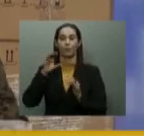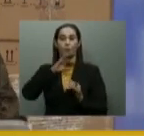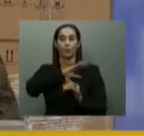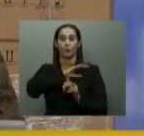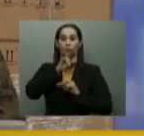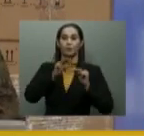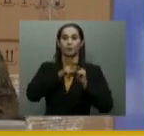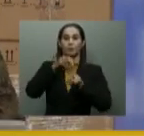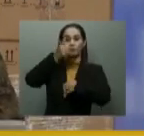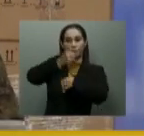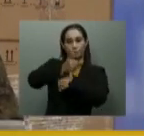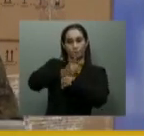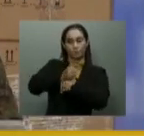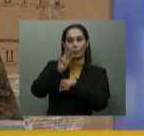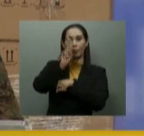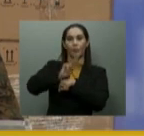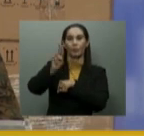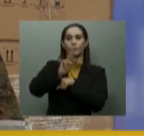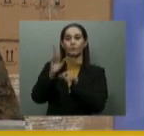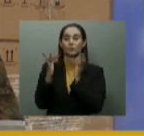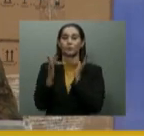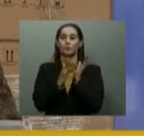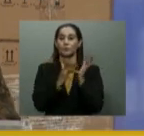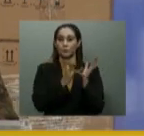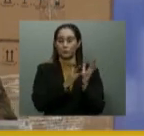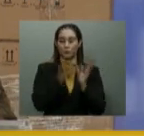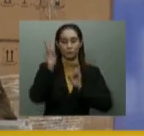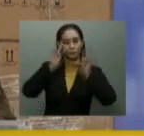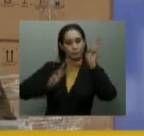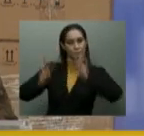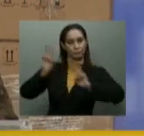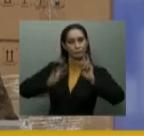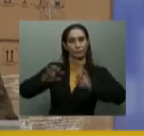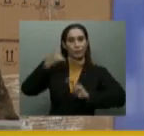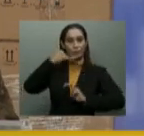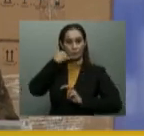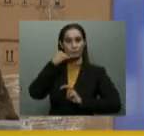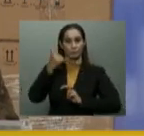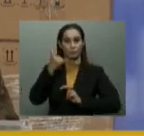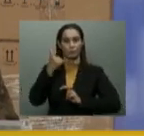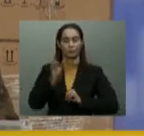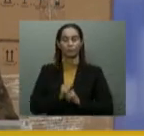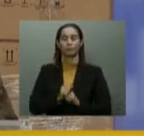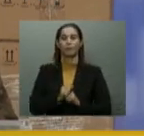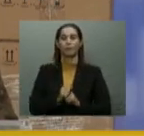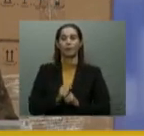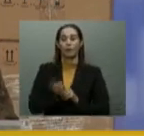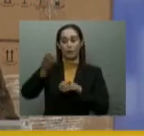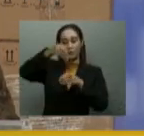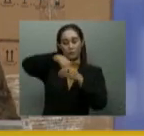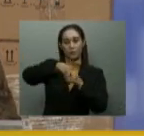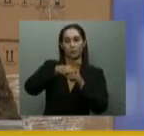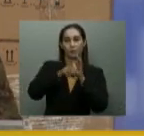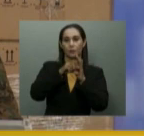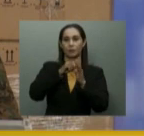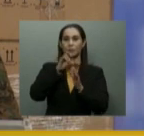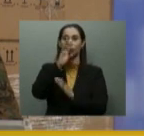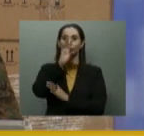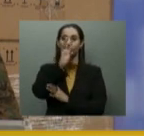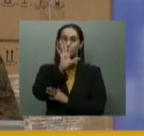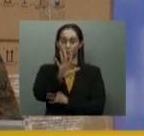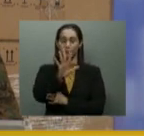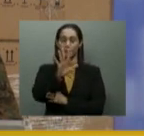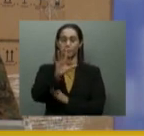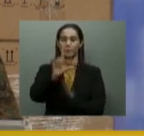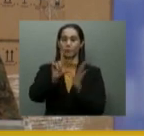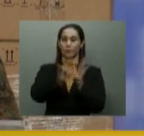psicométrico a cada policía desde el general thein desde ten no hasta el último que